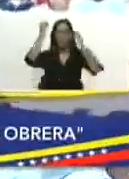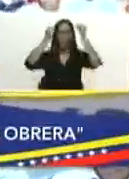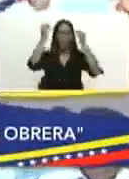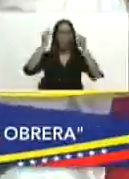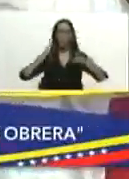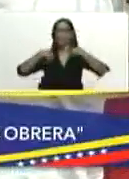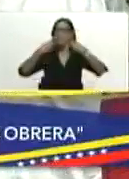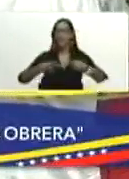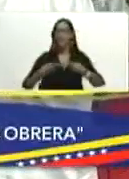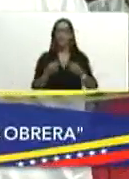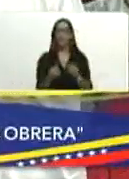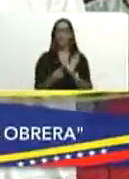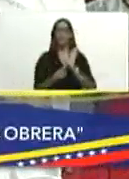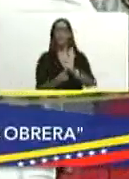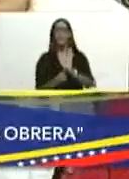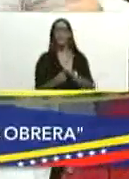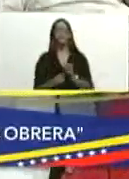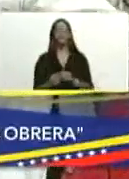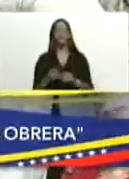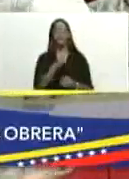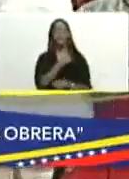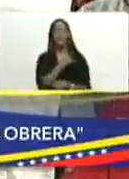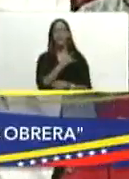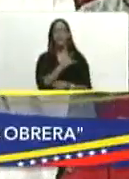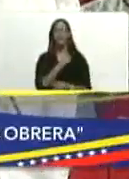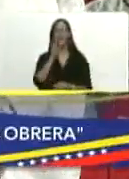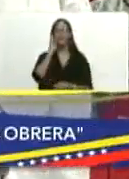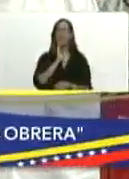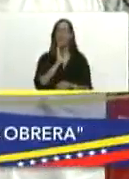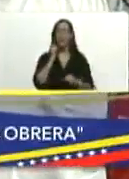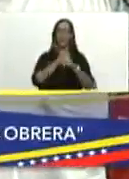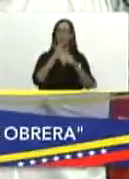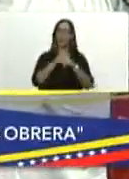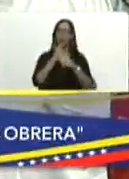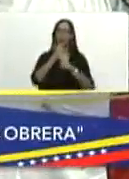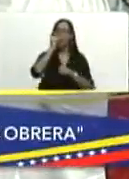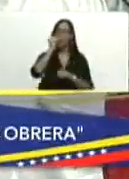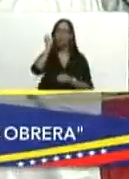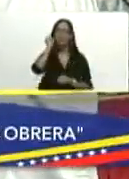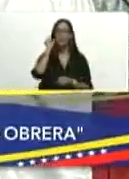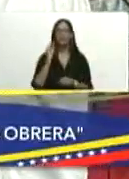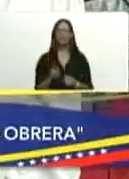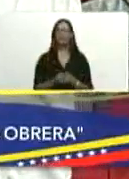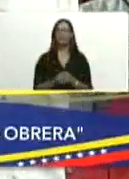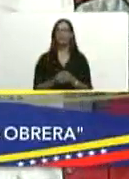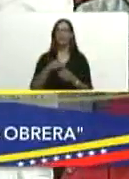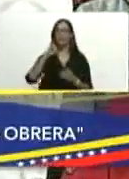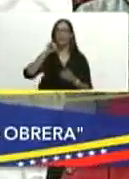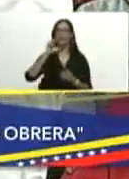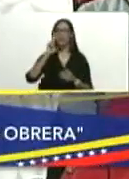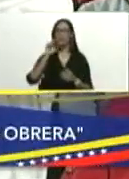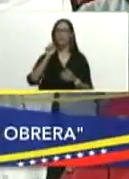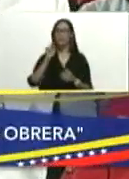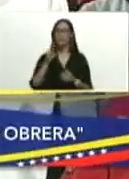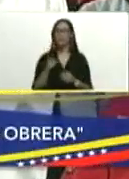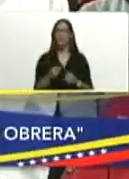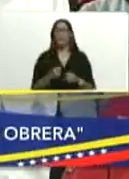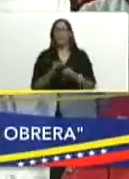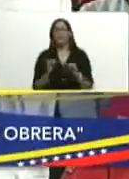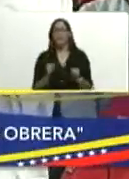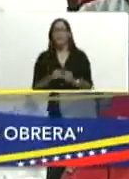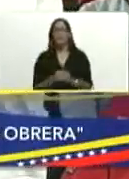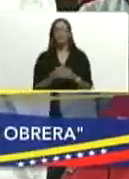poniéndola en primer plano la universidad bolivariana de los trabajadores y trabajadoras Jesús riveros en fin y